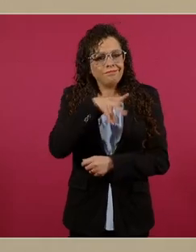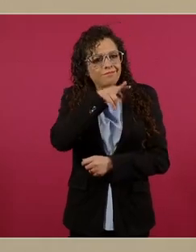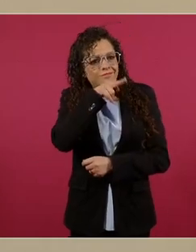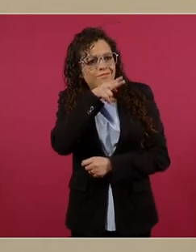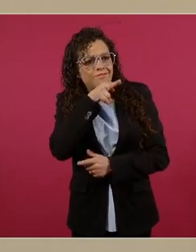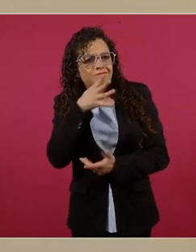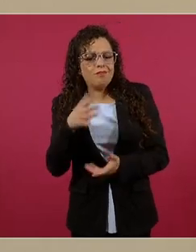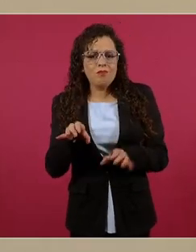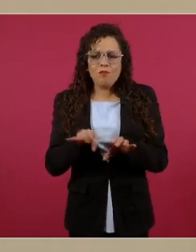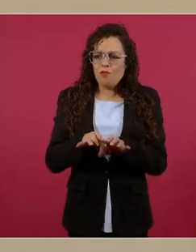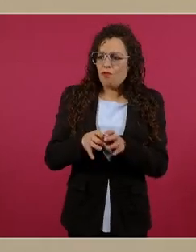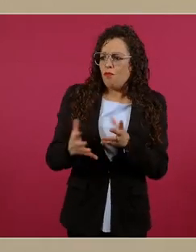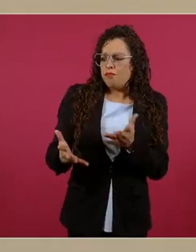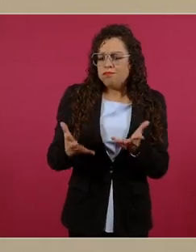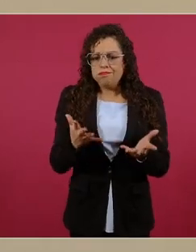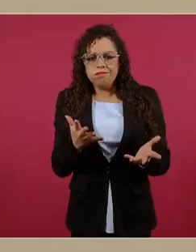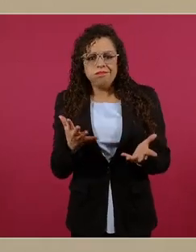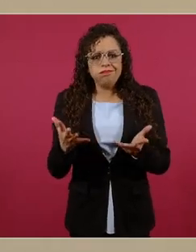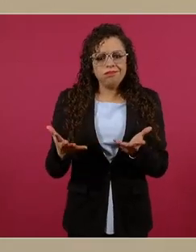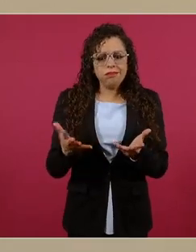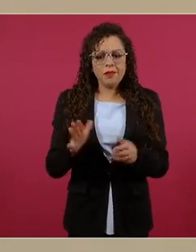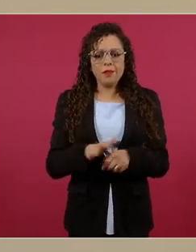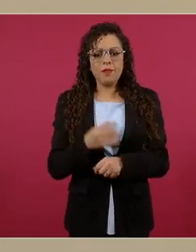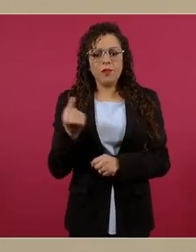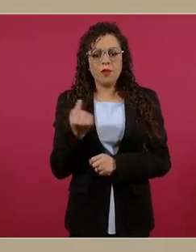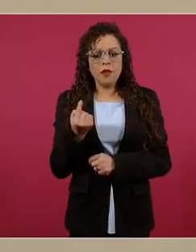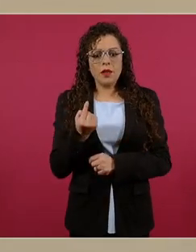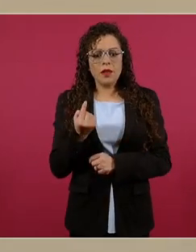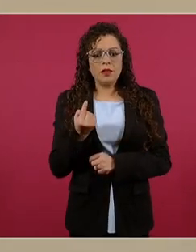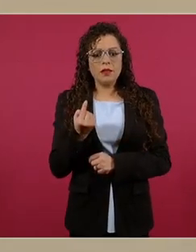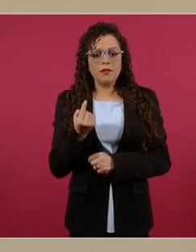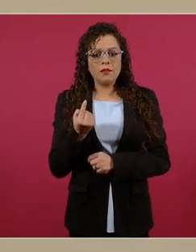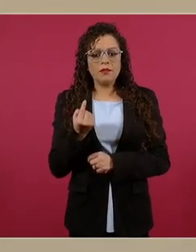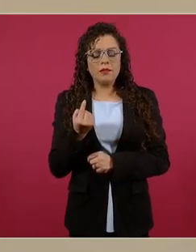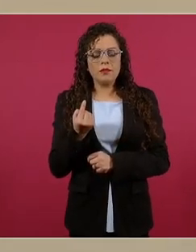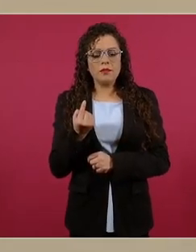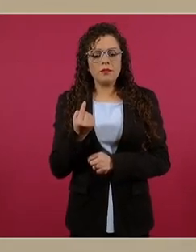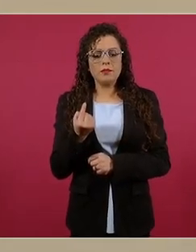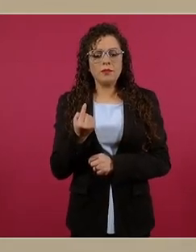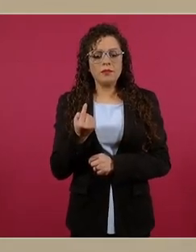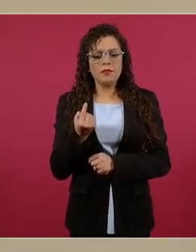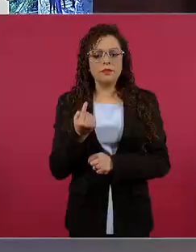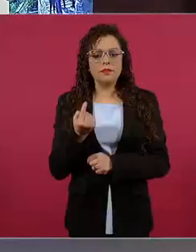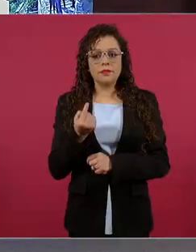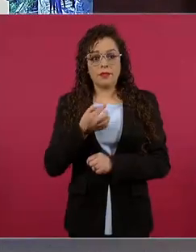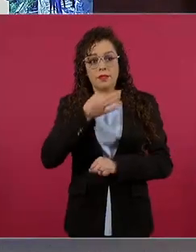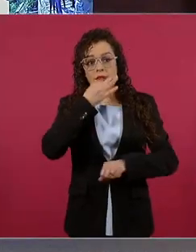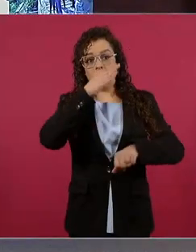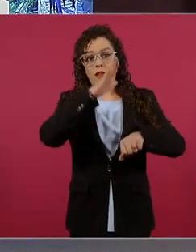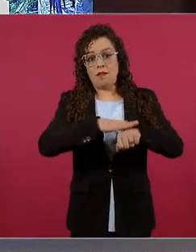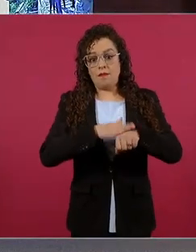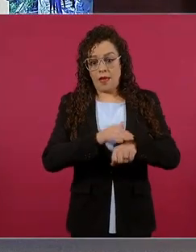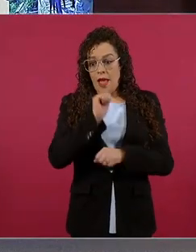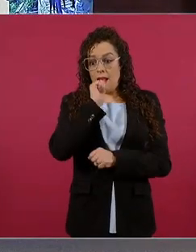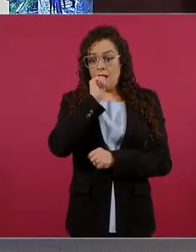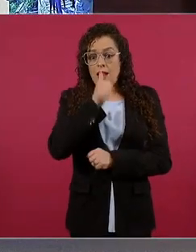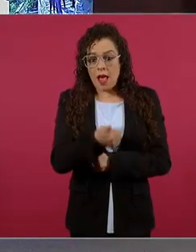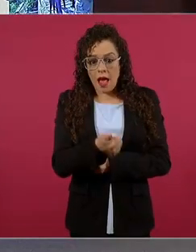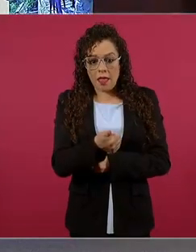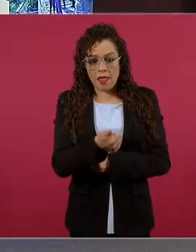que se llegara y se desocupara sin ni siquiera notificar. Entonces, fue un trabajo de